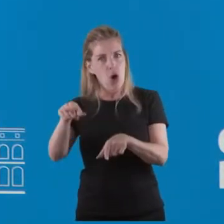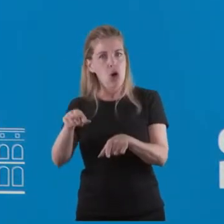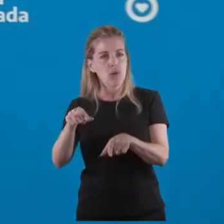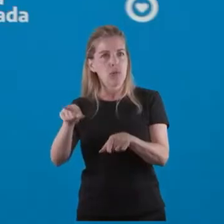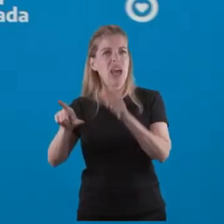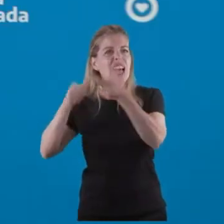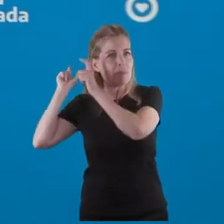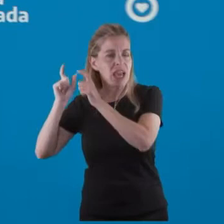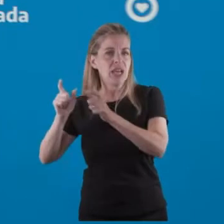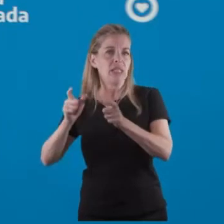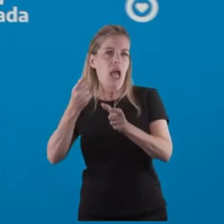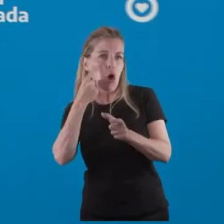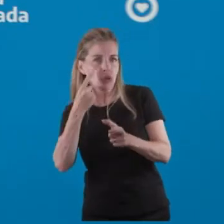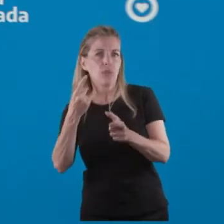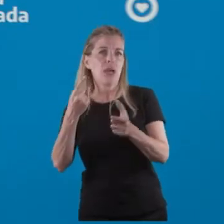muchas gracias